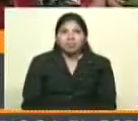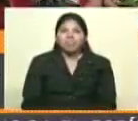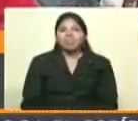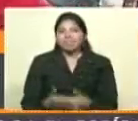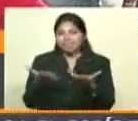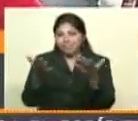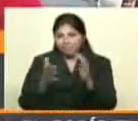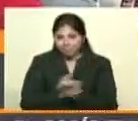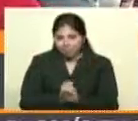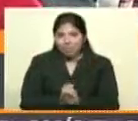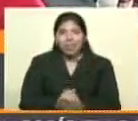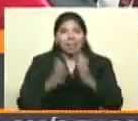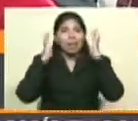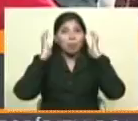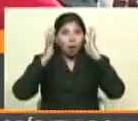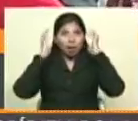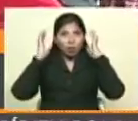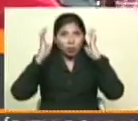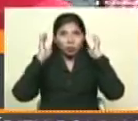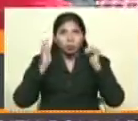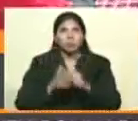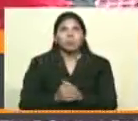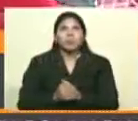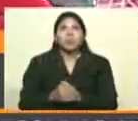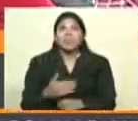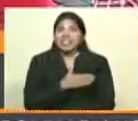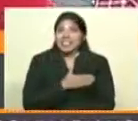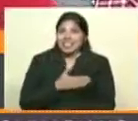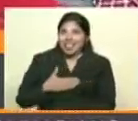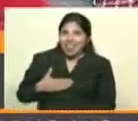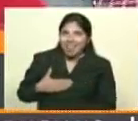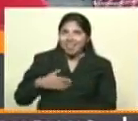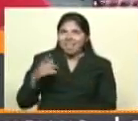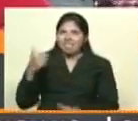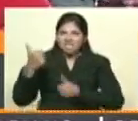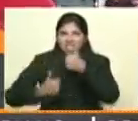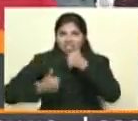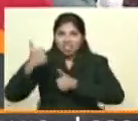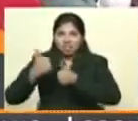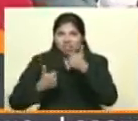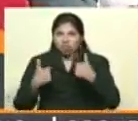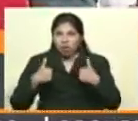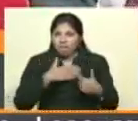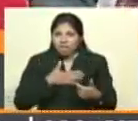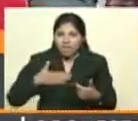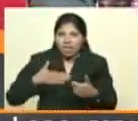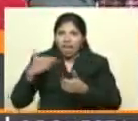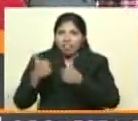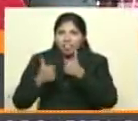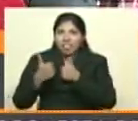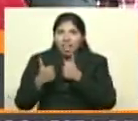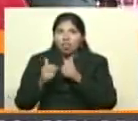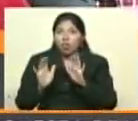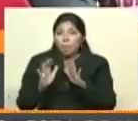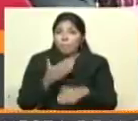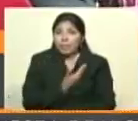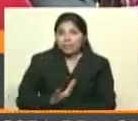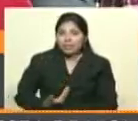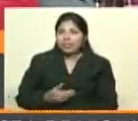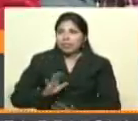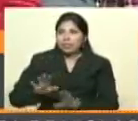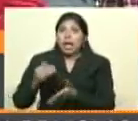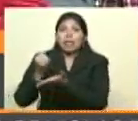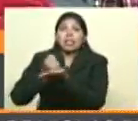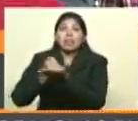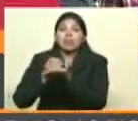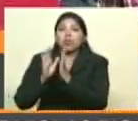Resulta que Ramos Alú quería ser candidato presidencial. Mandó a apartar su inscripción en el Consejo Nacional